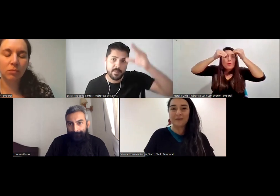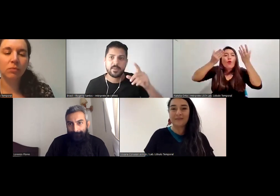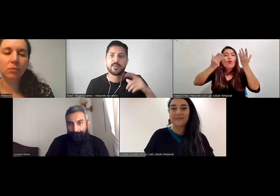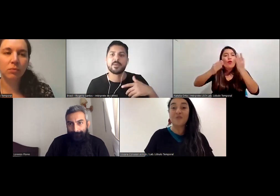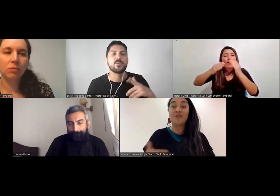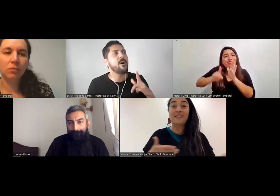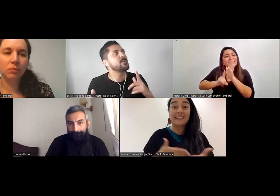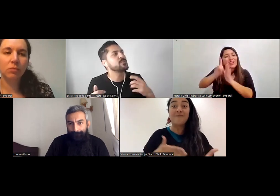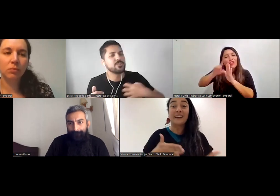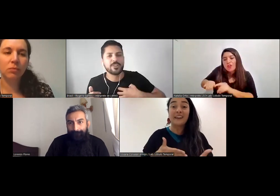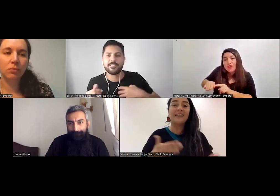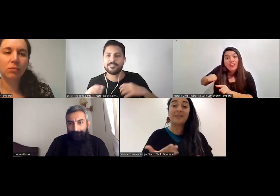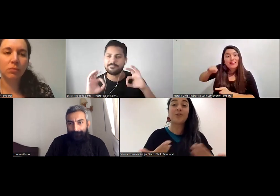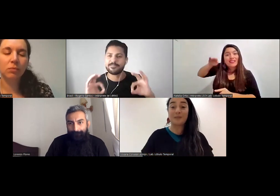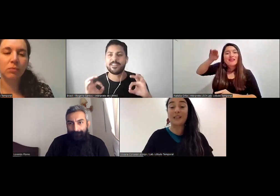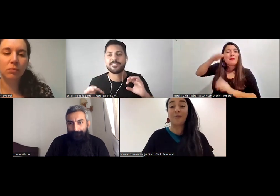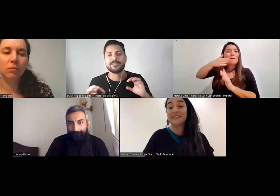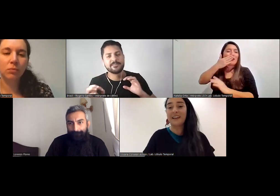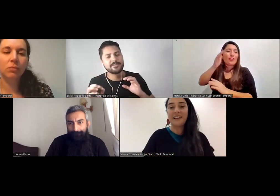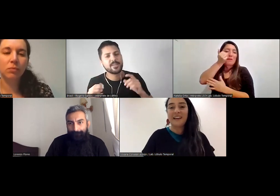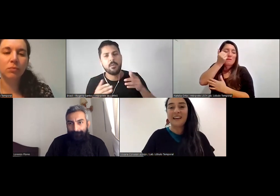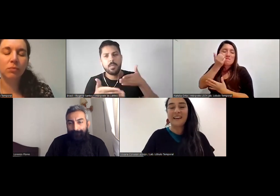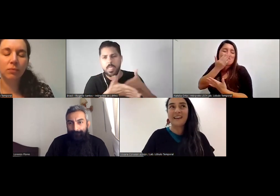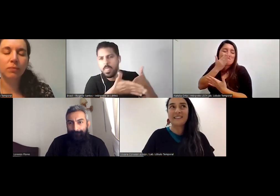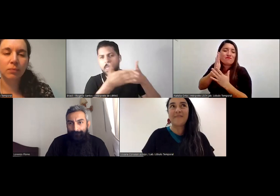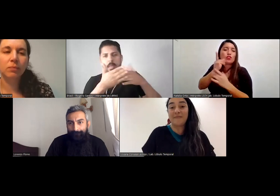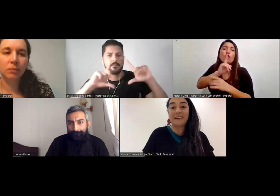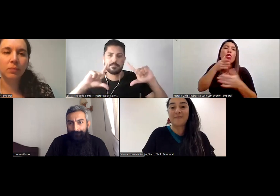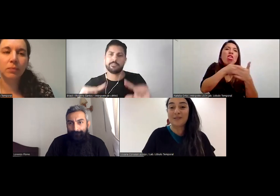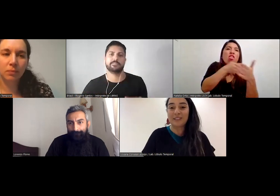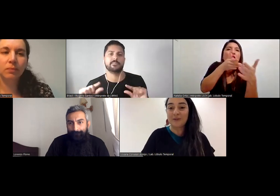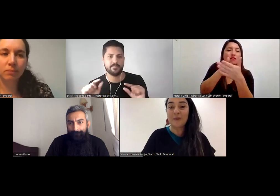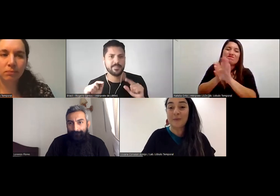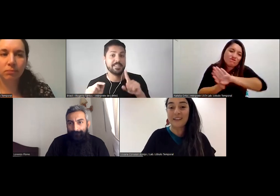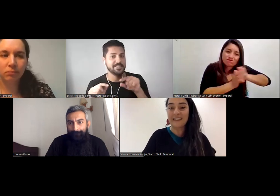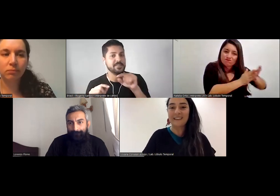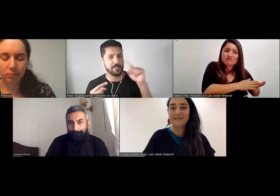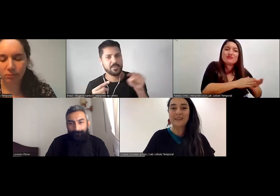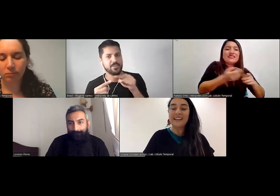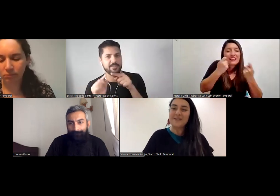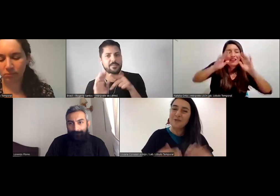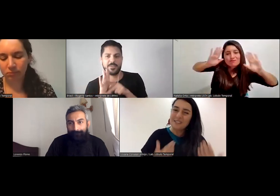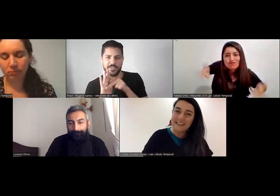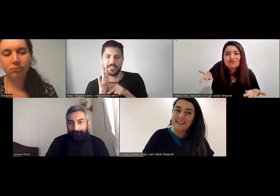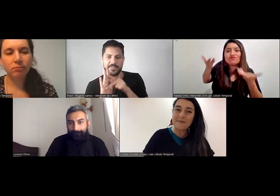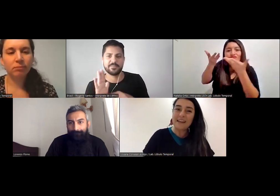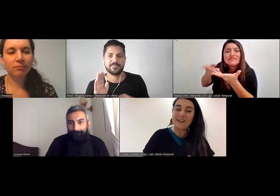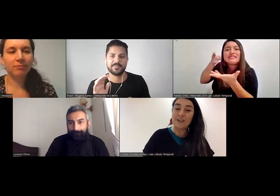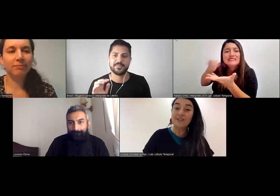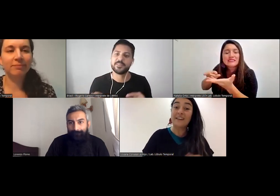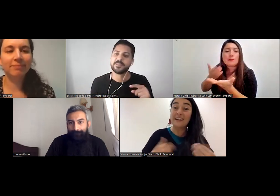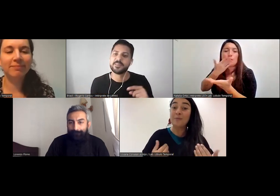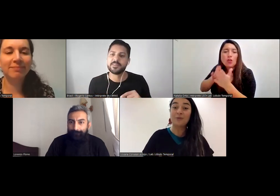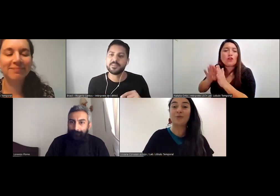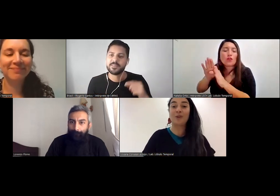¿cierto? No con tantas barreras ni tantos obstáculos. Ese es el fin, por eso nació Mis Primeras Señas. Yo no sé,